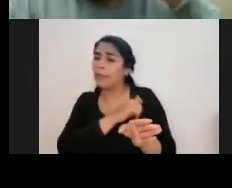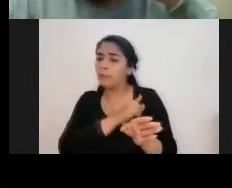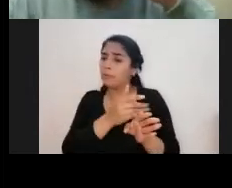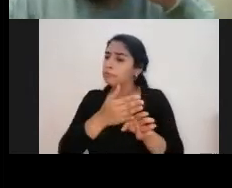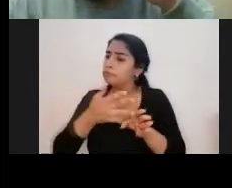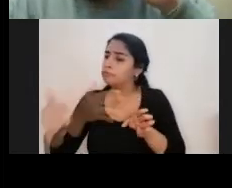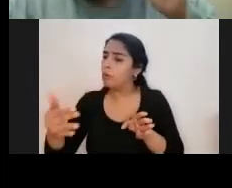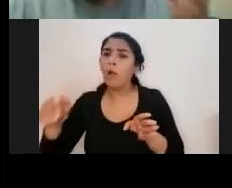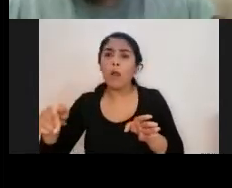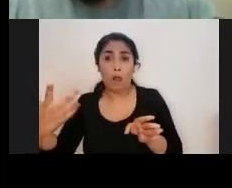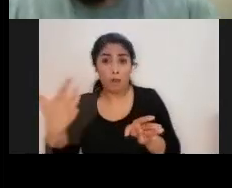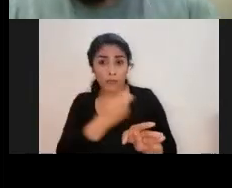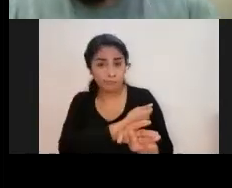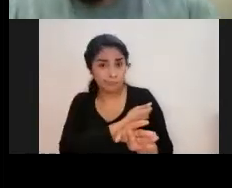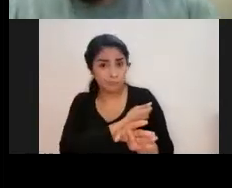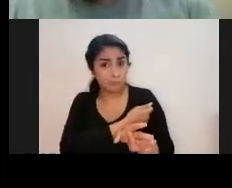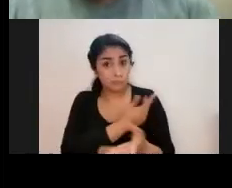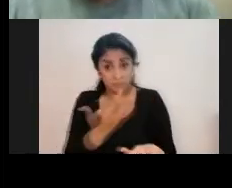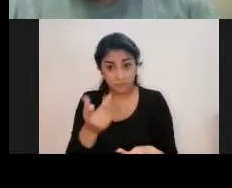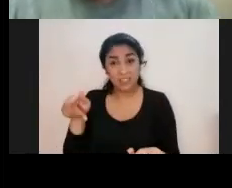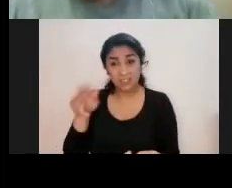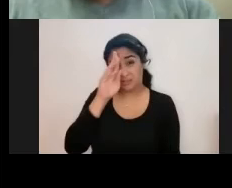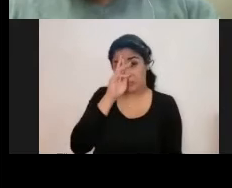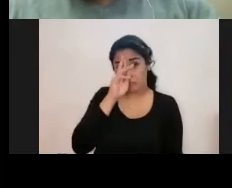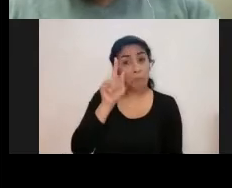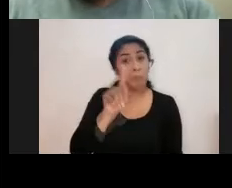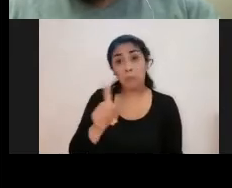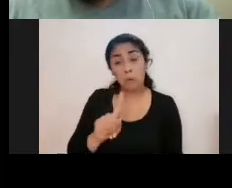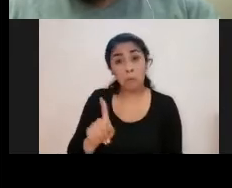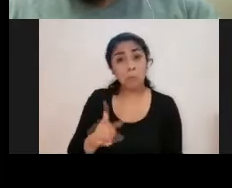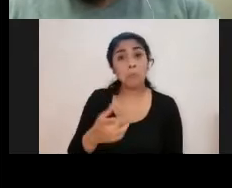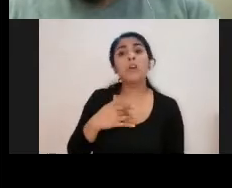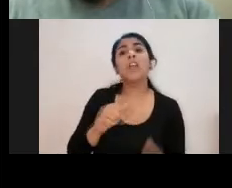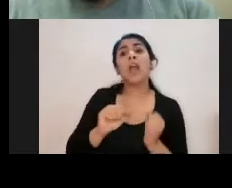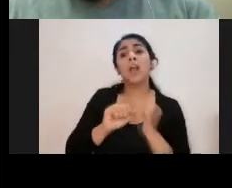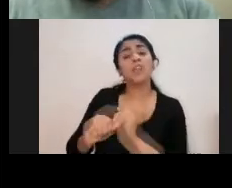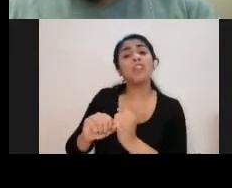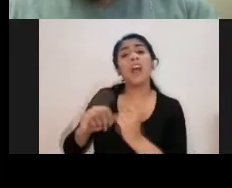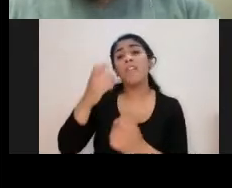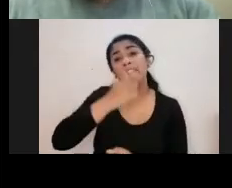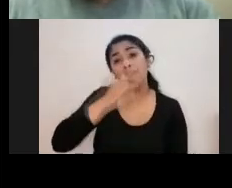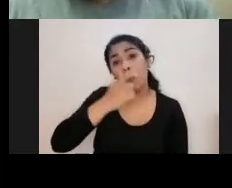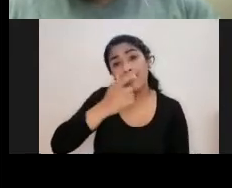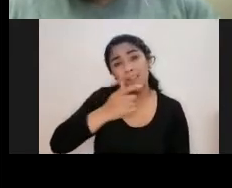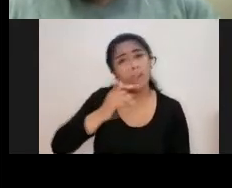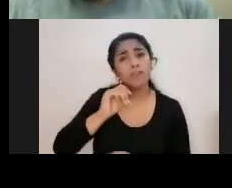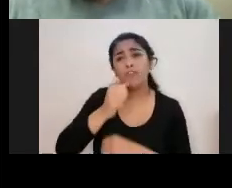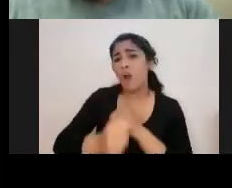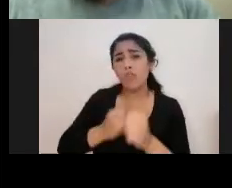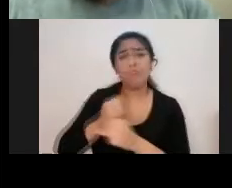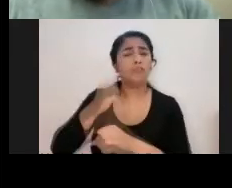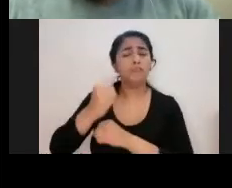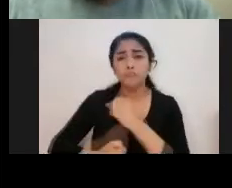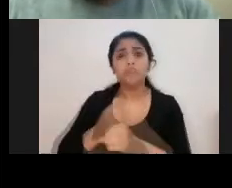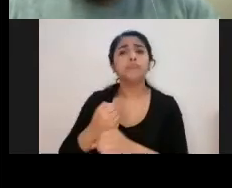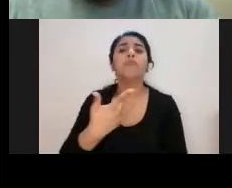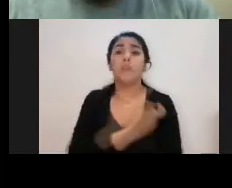que extrañar de eso? No. Contra influenza nos vacunamos todos los años, ¿cierto? Contra hepatitis